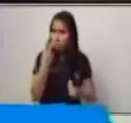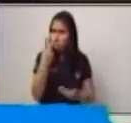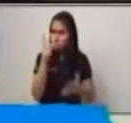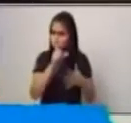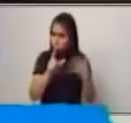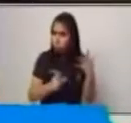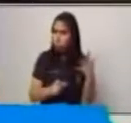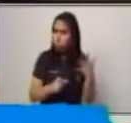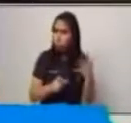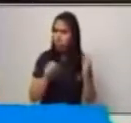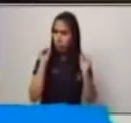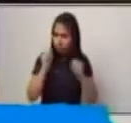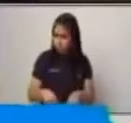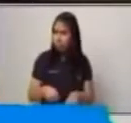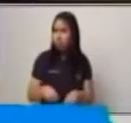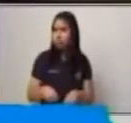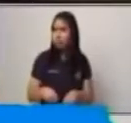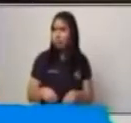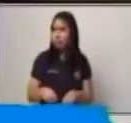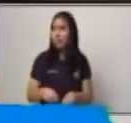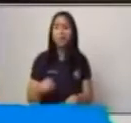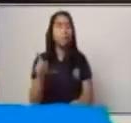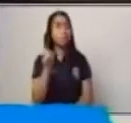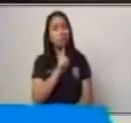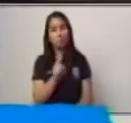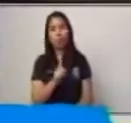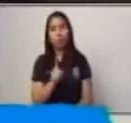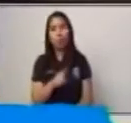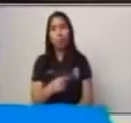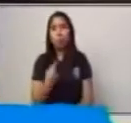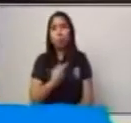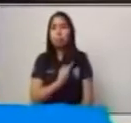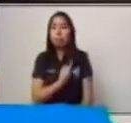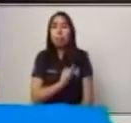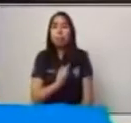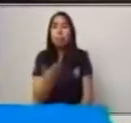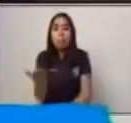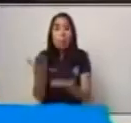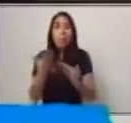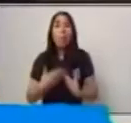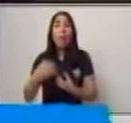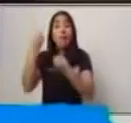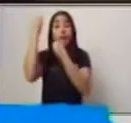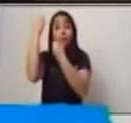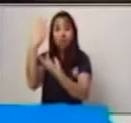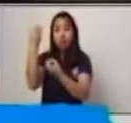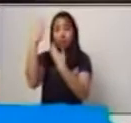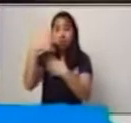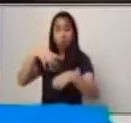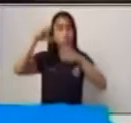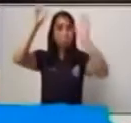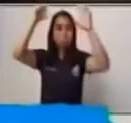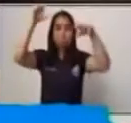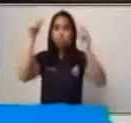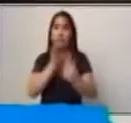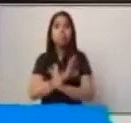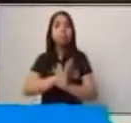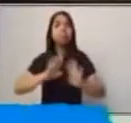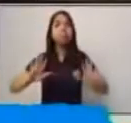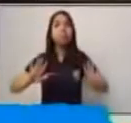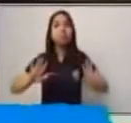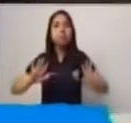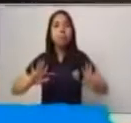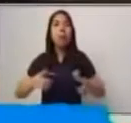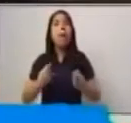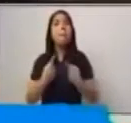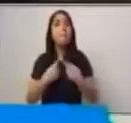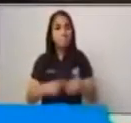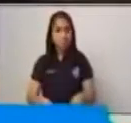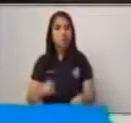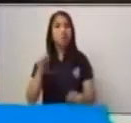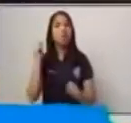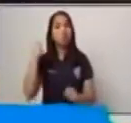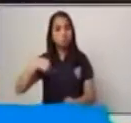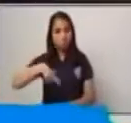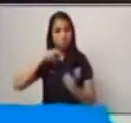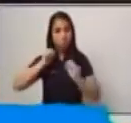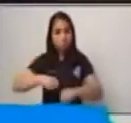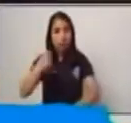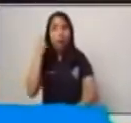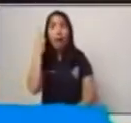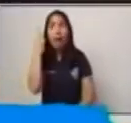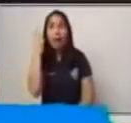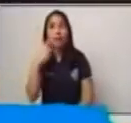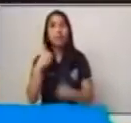Únicamente nos está dando la información que llueve, pero tiene un sentido completo, a pesar que no se puede dividir en sujeto y